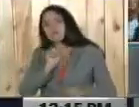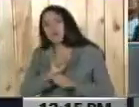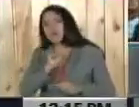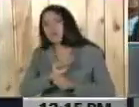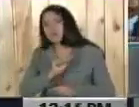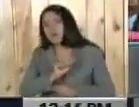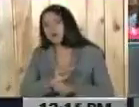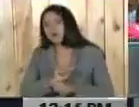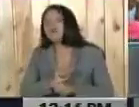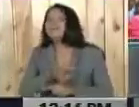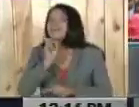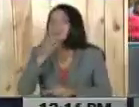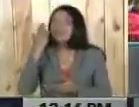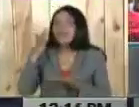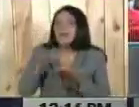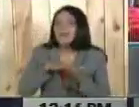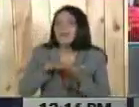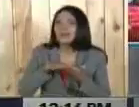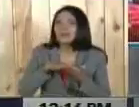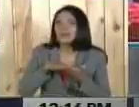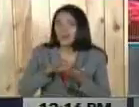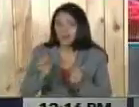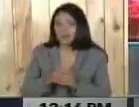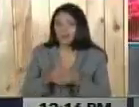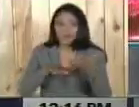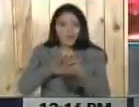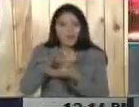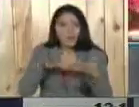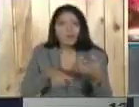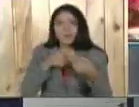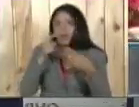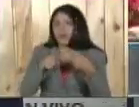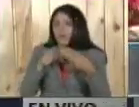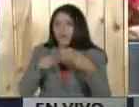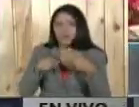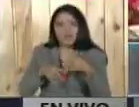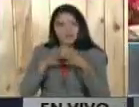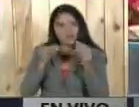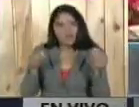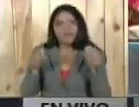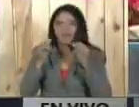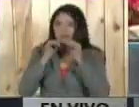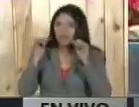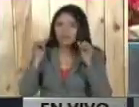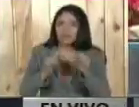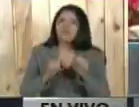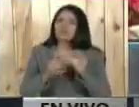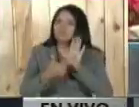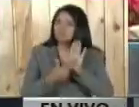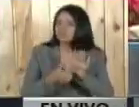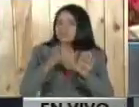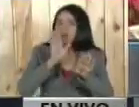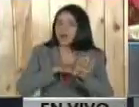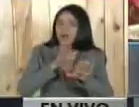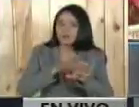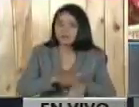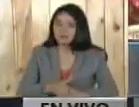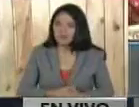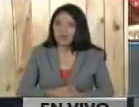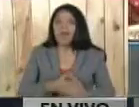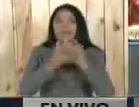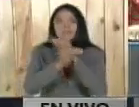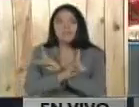sabe las soluciones de los asuntos, de los problemas que critica, que denuncia, que resalta. A esa